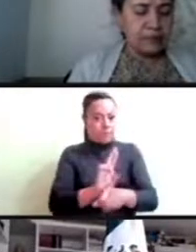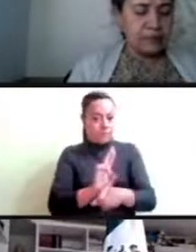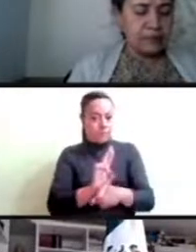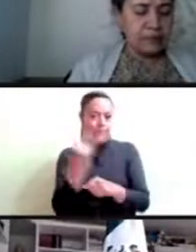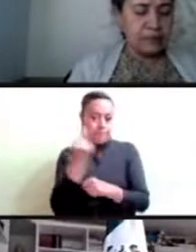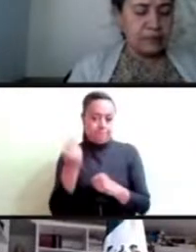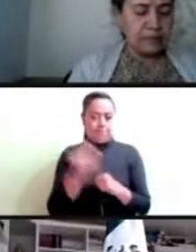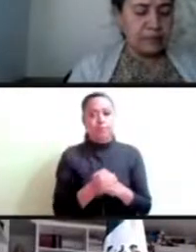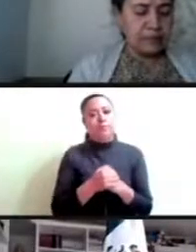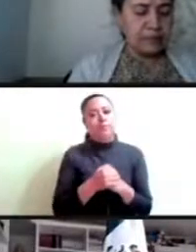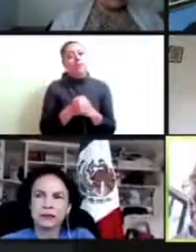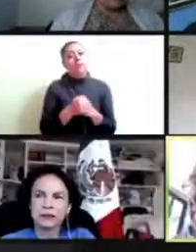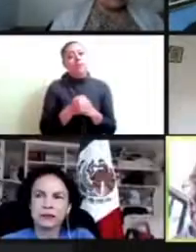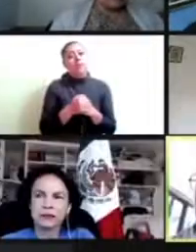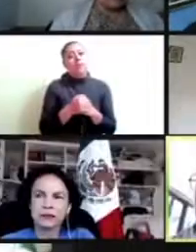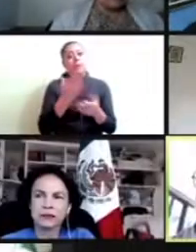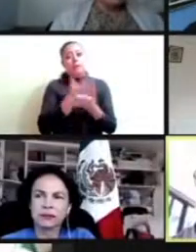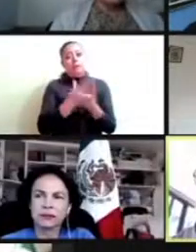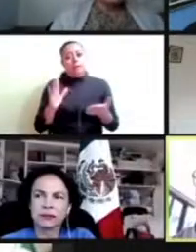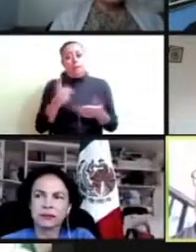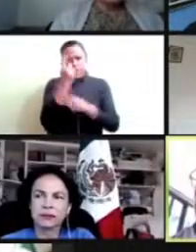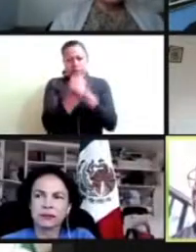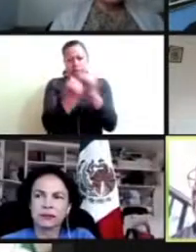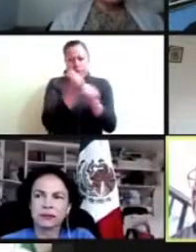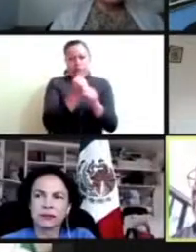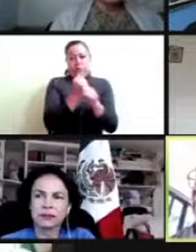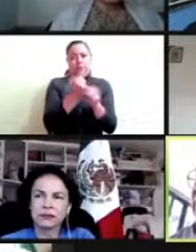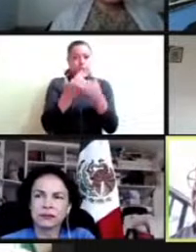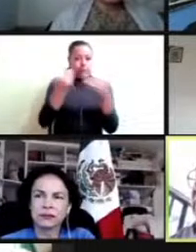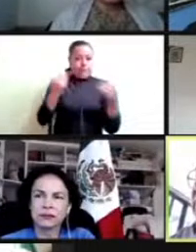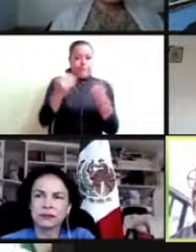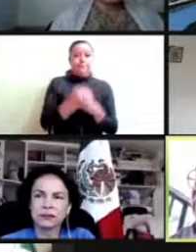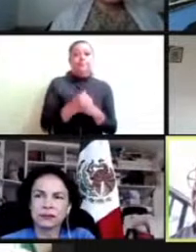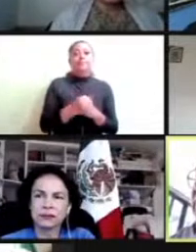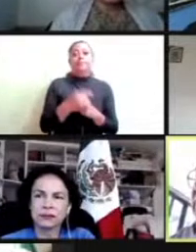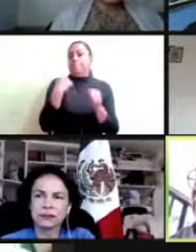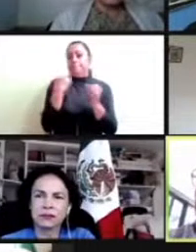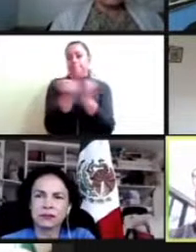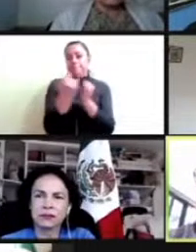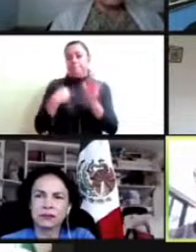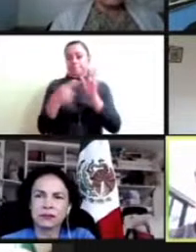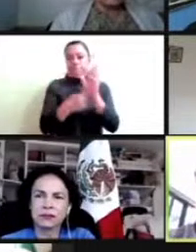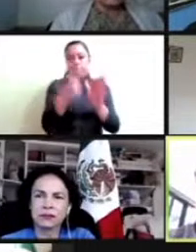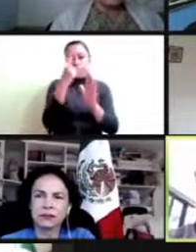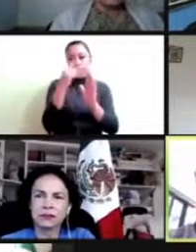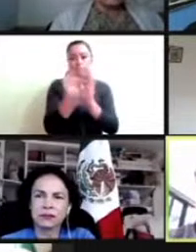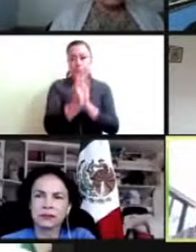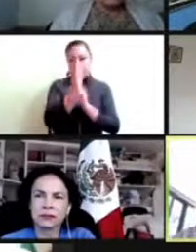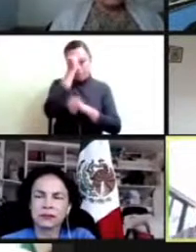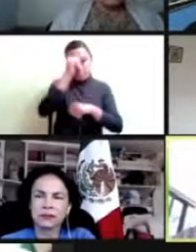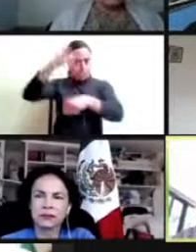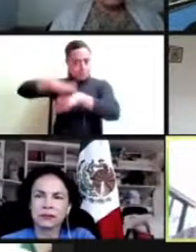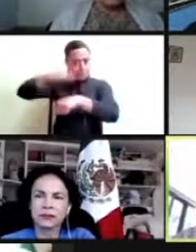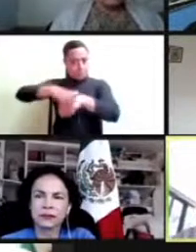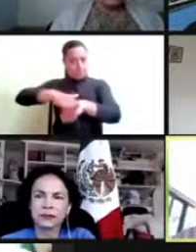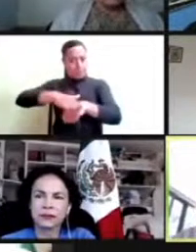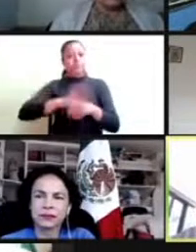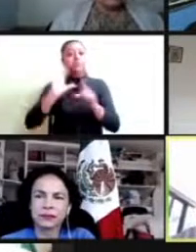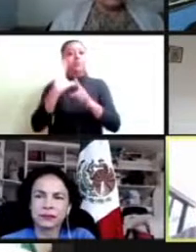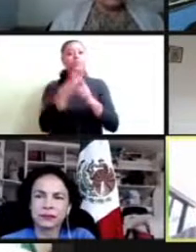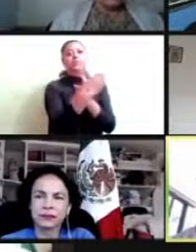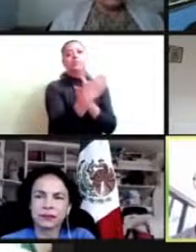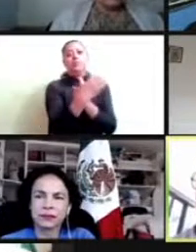presenté también hace un año un punto de acuerdo exhortando a la Comisión de